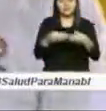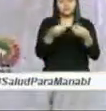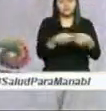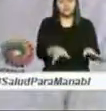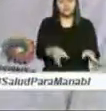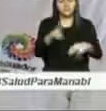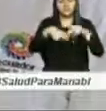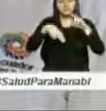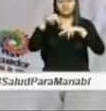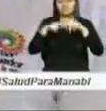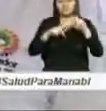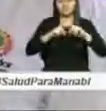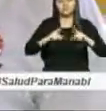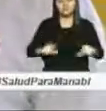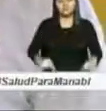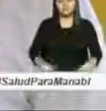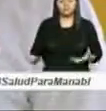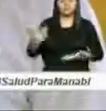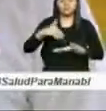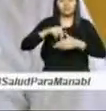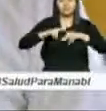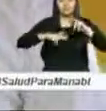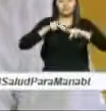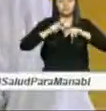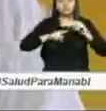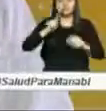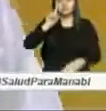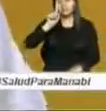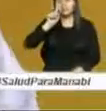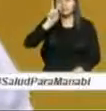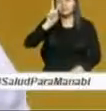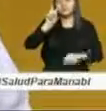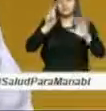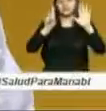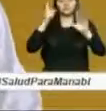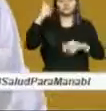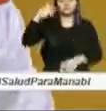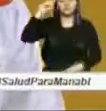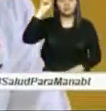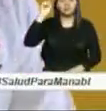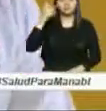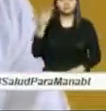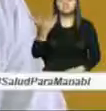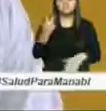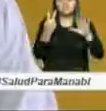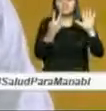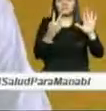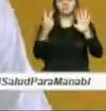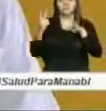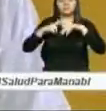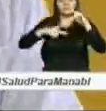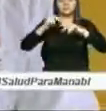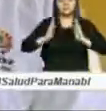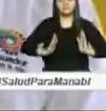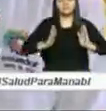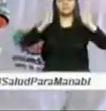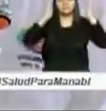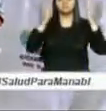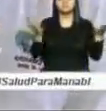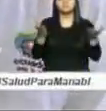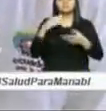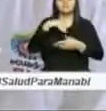infraestructura en salud. Pues la reconstrucción contempla 126 millones para 77 edificaciones, entre